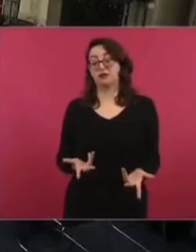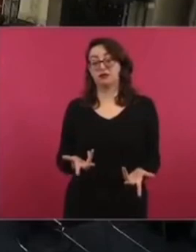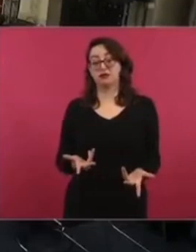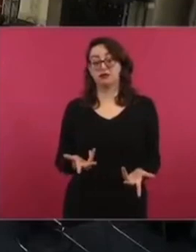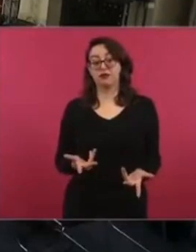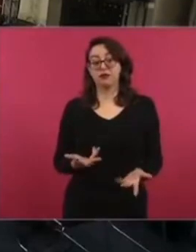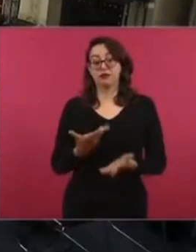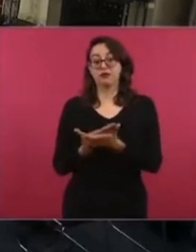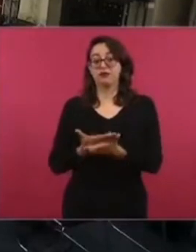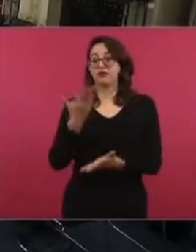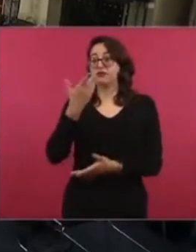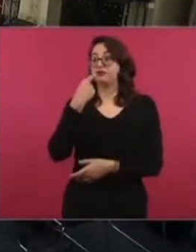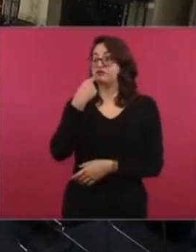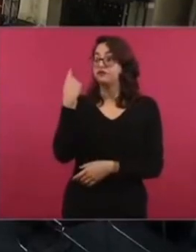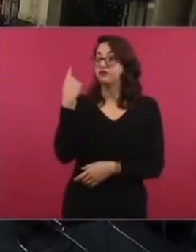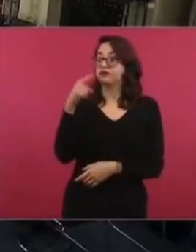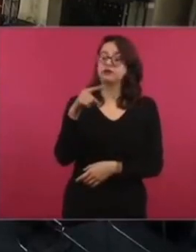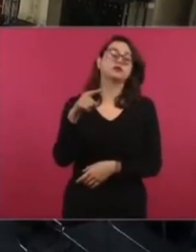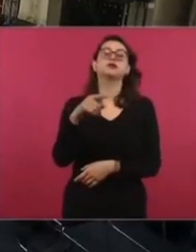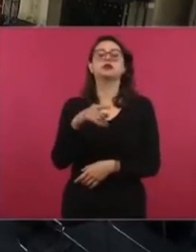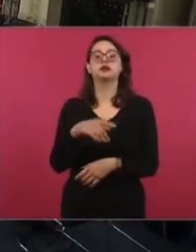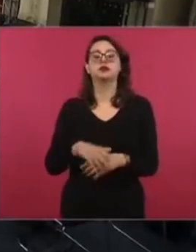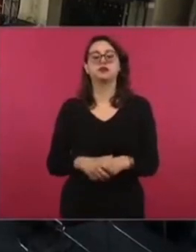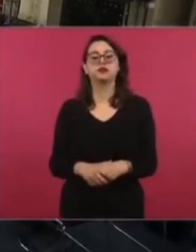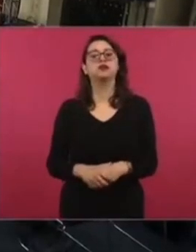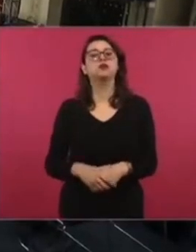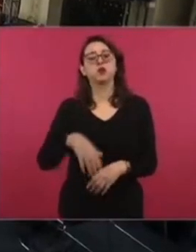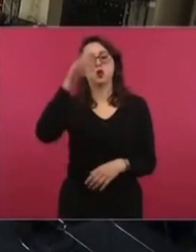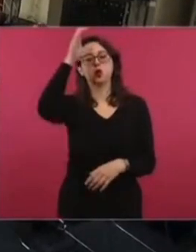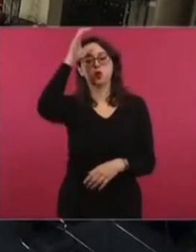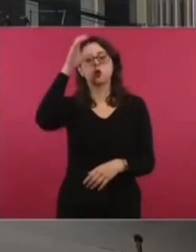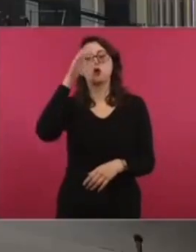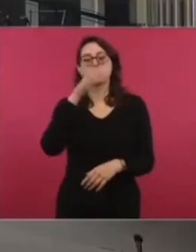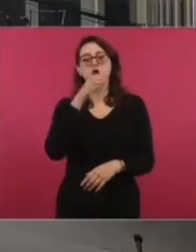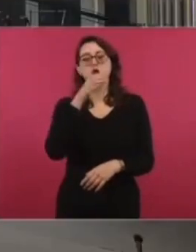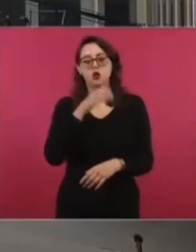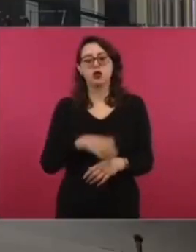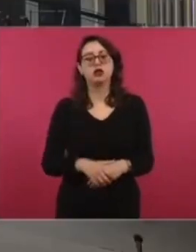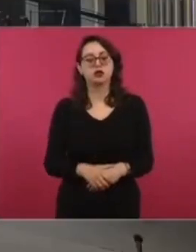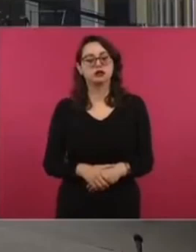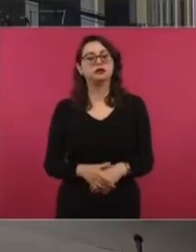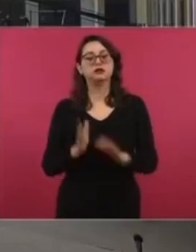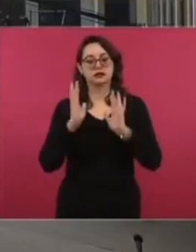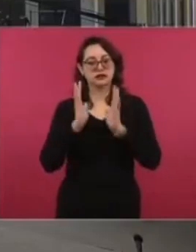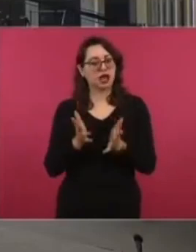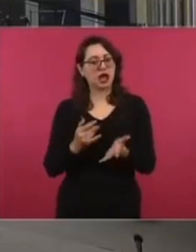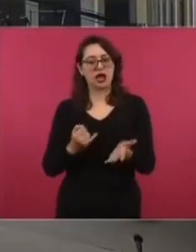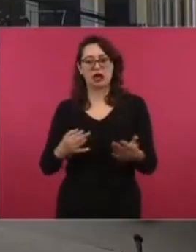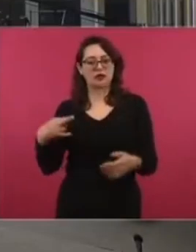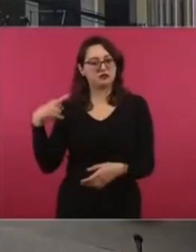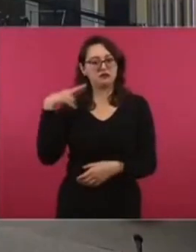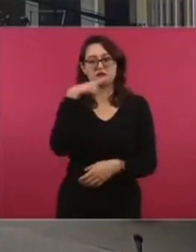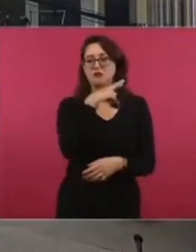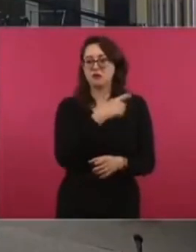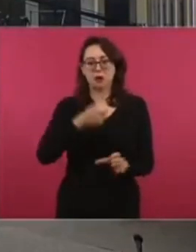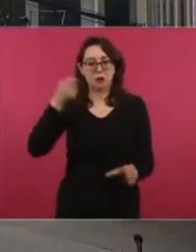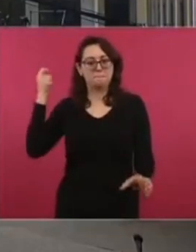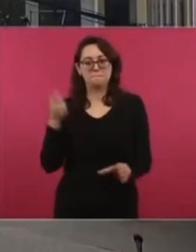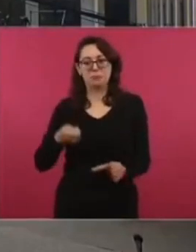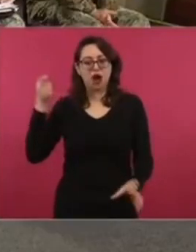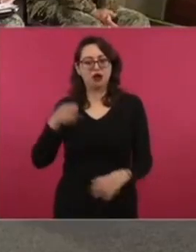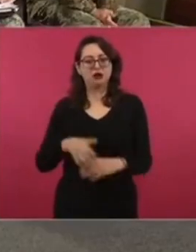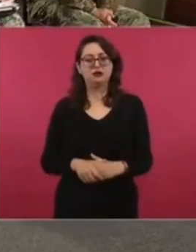presentado otra Coahuila y ya resolvió el mismo ministro